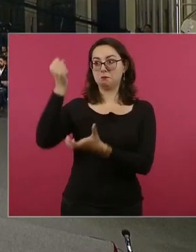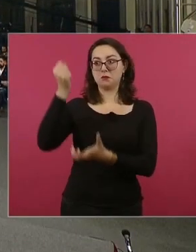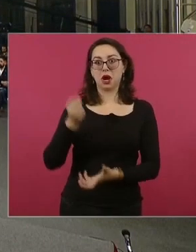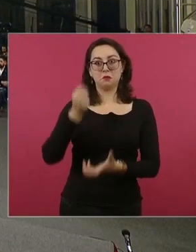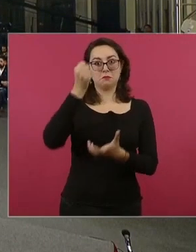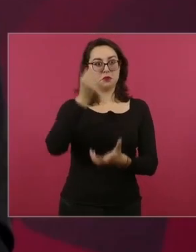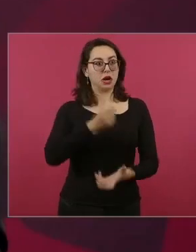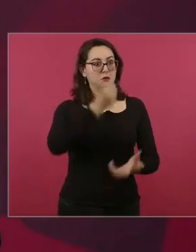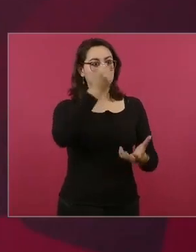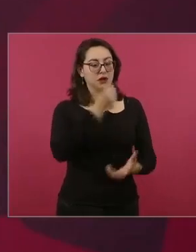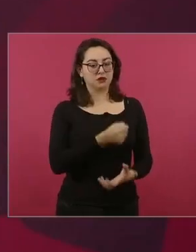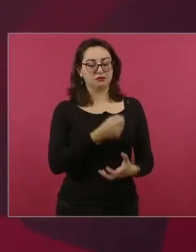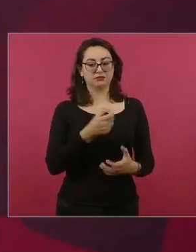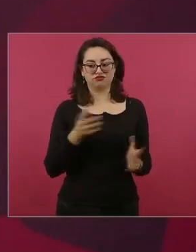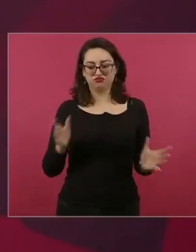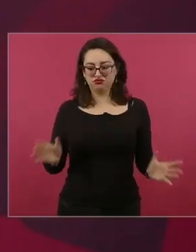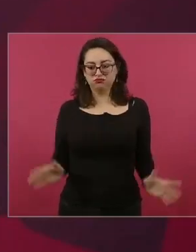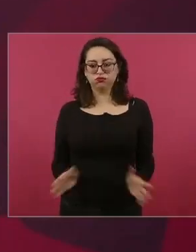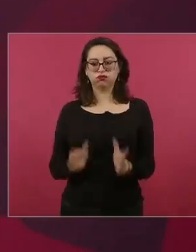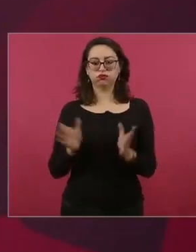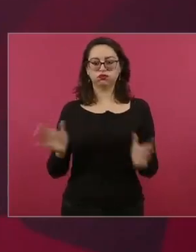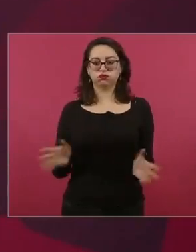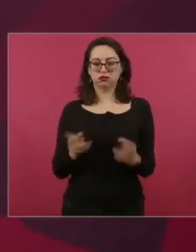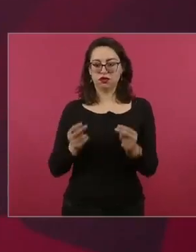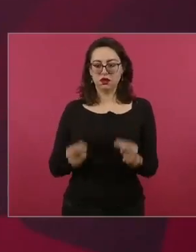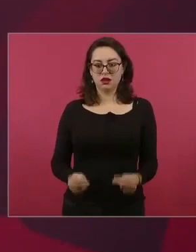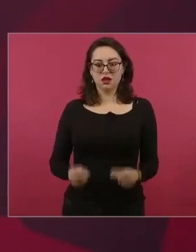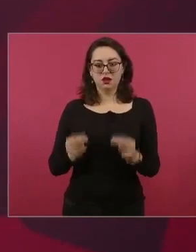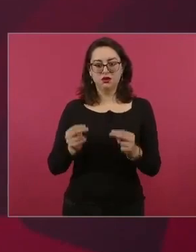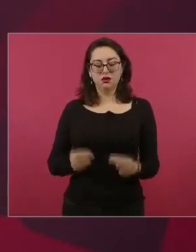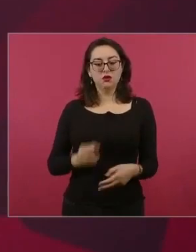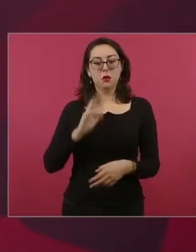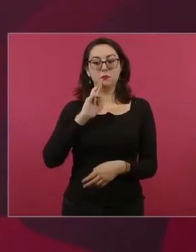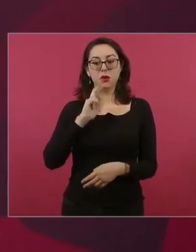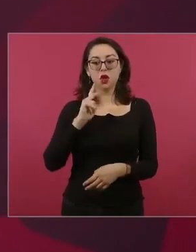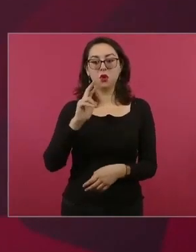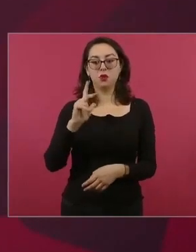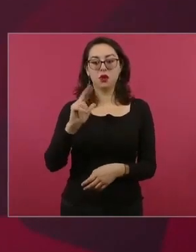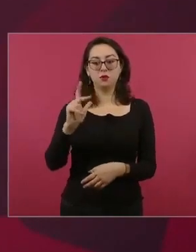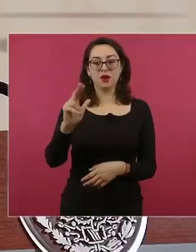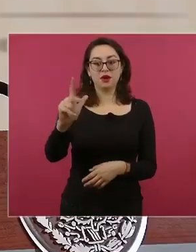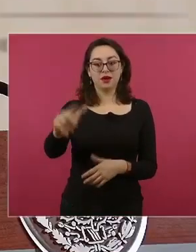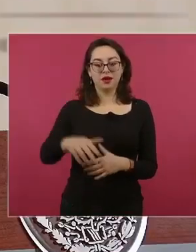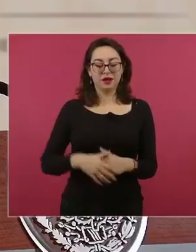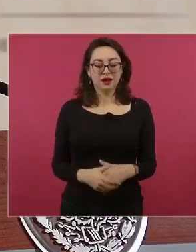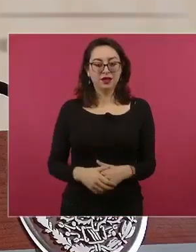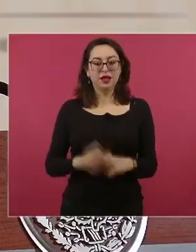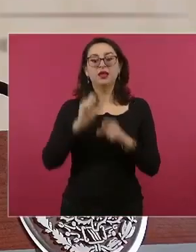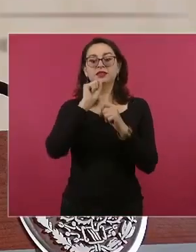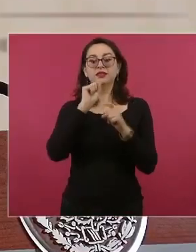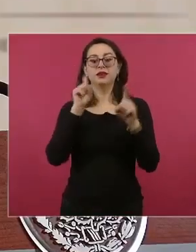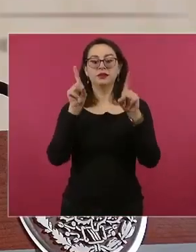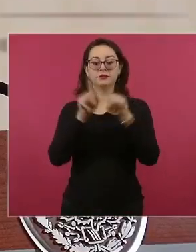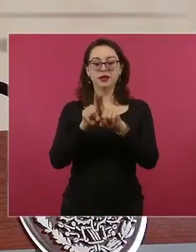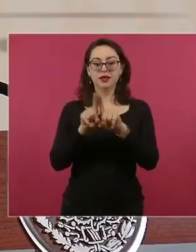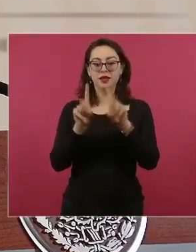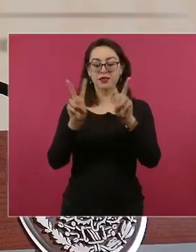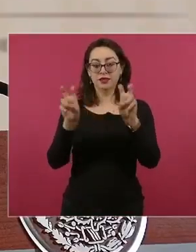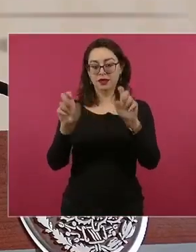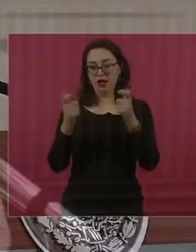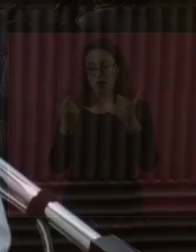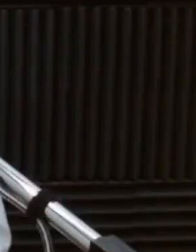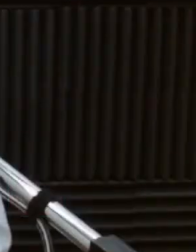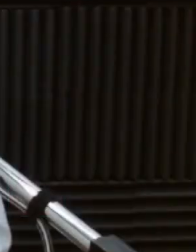que también invierten pero mira antes antes de irnos con este tema contrasta Esto del presidente esto que es el presidente de la república con lo que estamos viviendo Pues